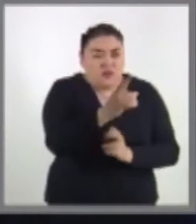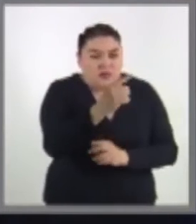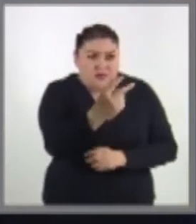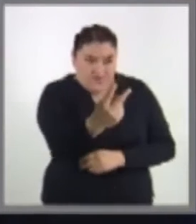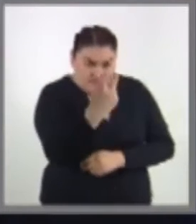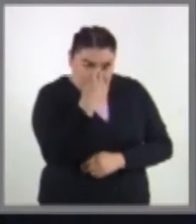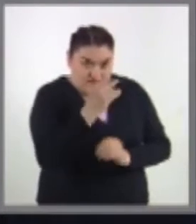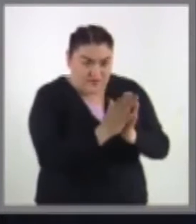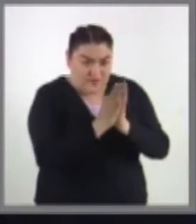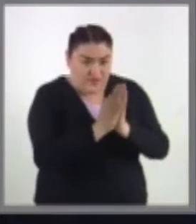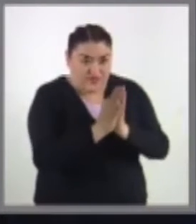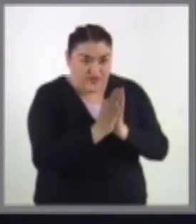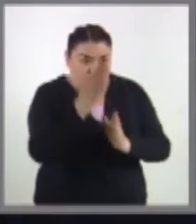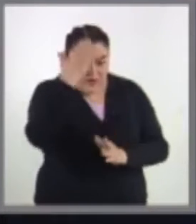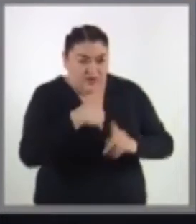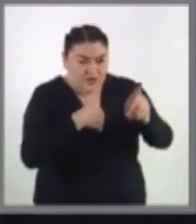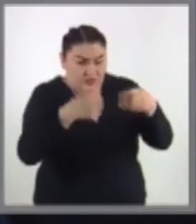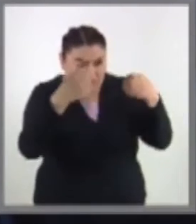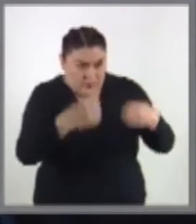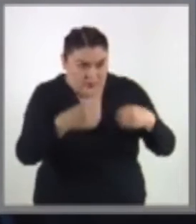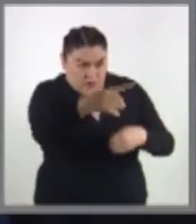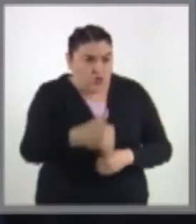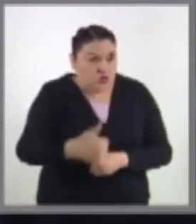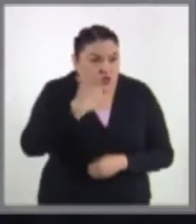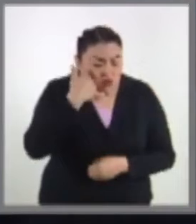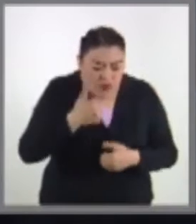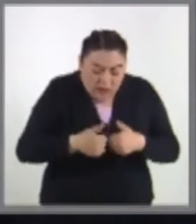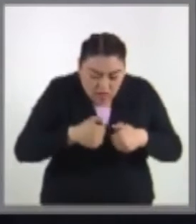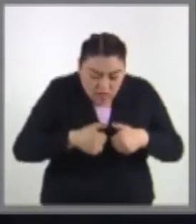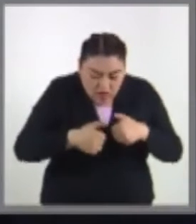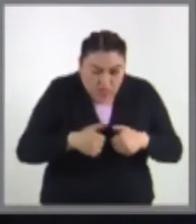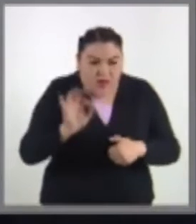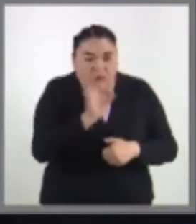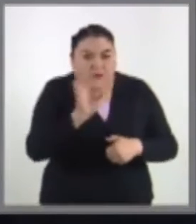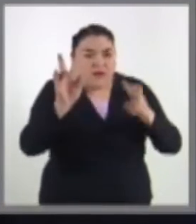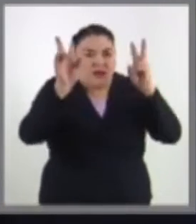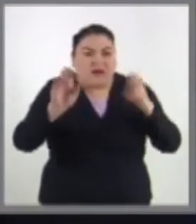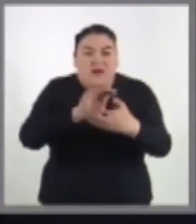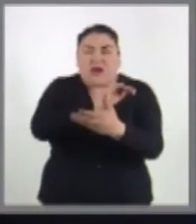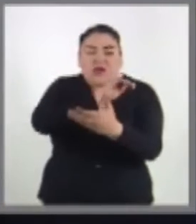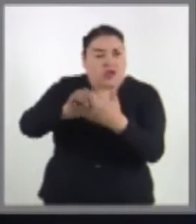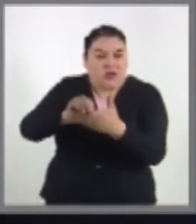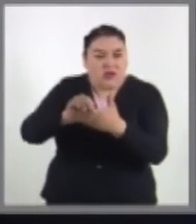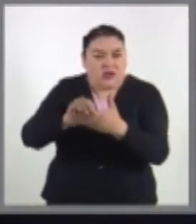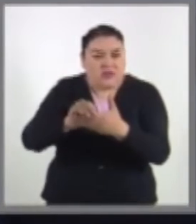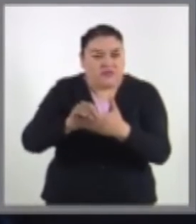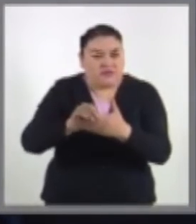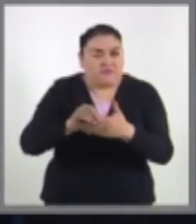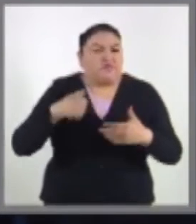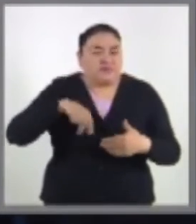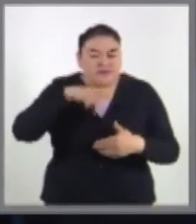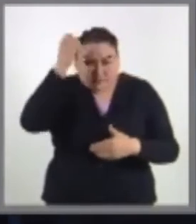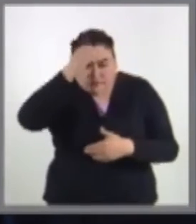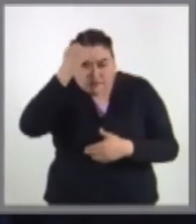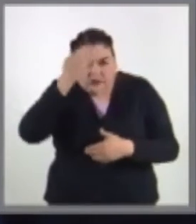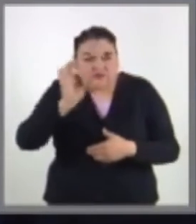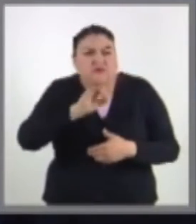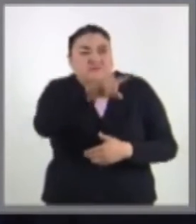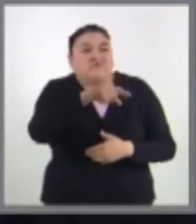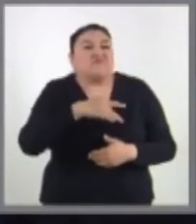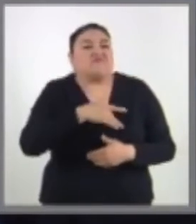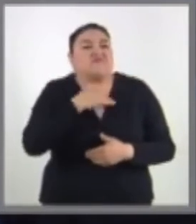mirar, porque sé que está usted ocupado con su teléfono y quizá el tema de ignorar las voces que nosotros hemos planteado, a usted